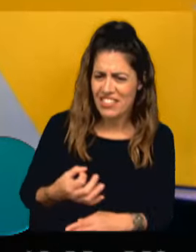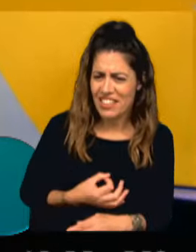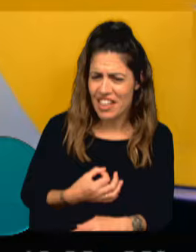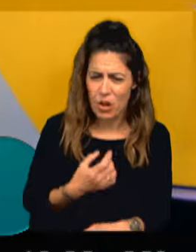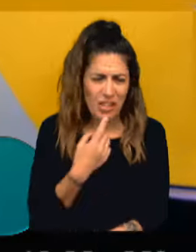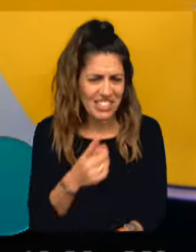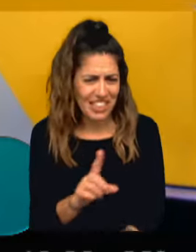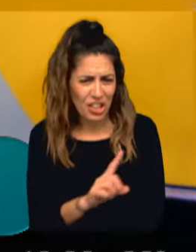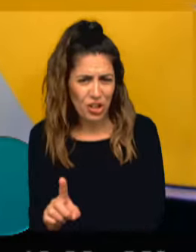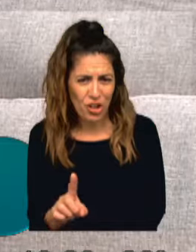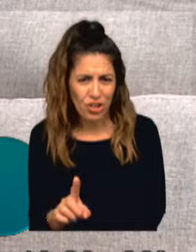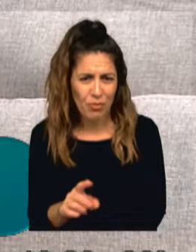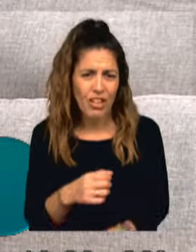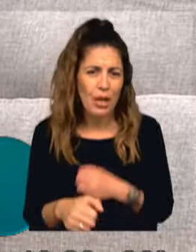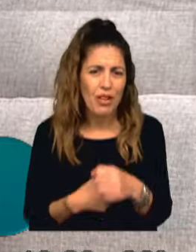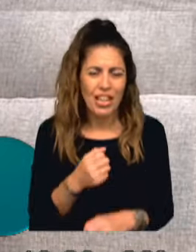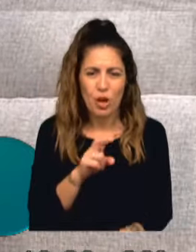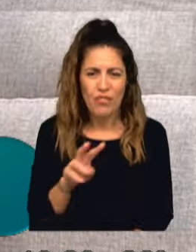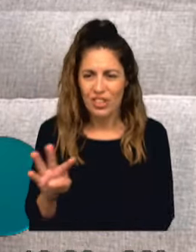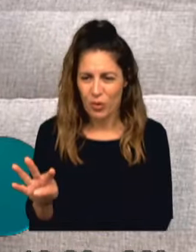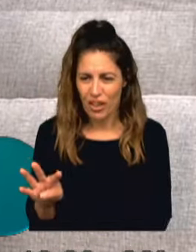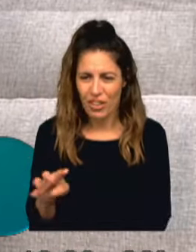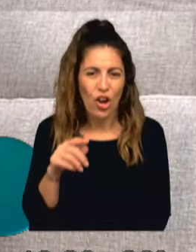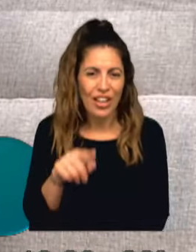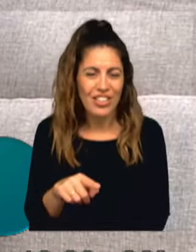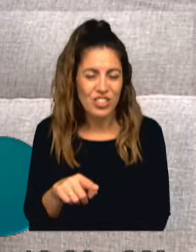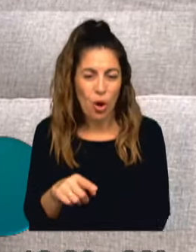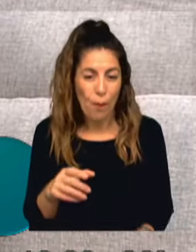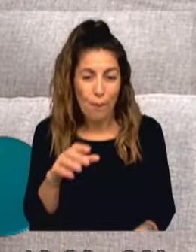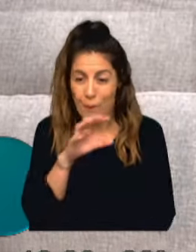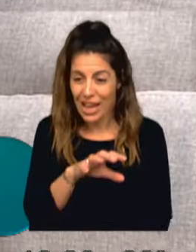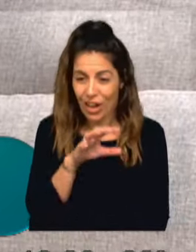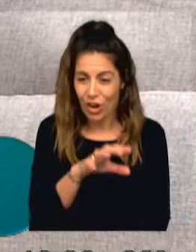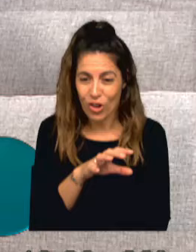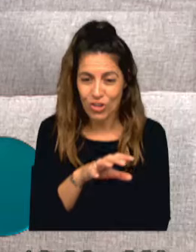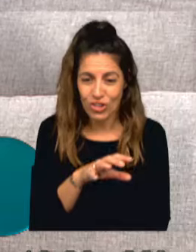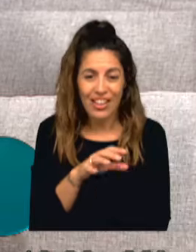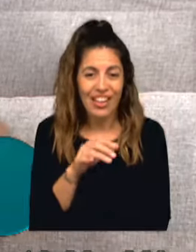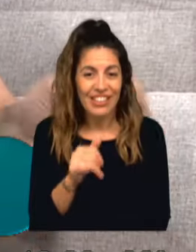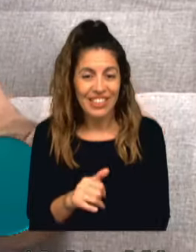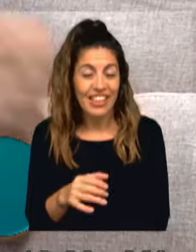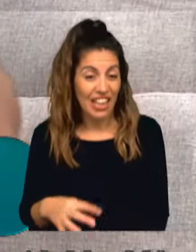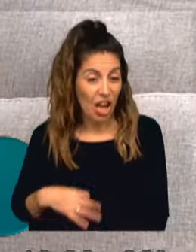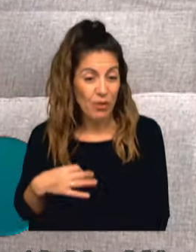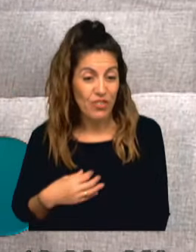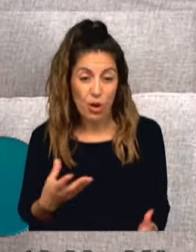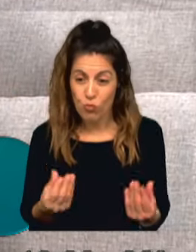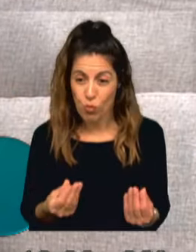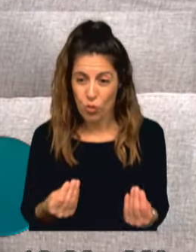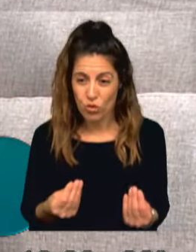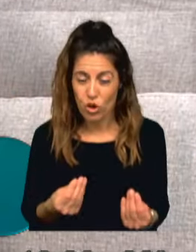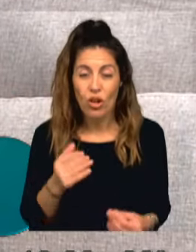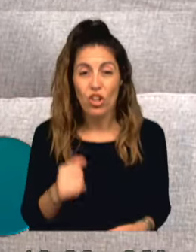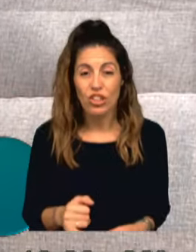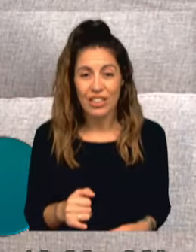pero estamos en 2024 en realidad eso la esos perros que tienden a vivir bastante cuando tienen